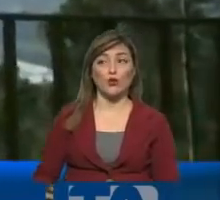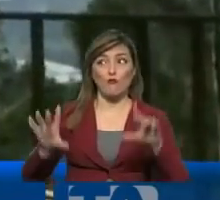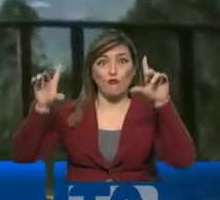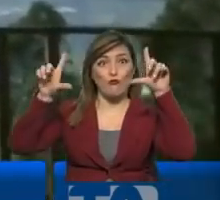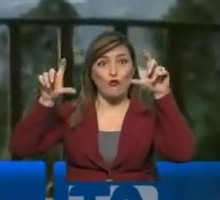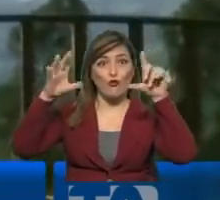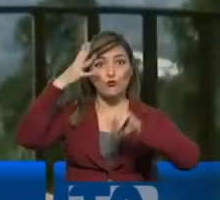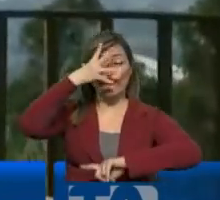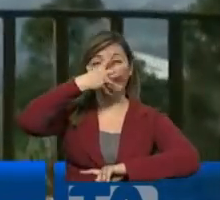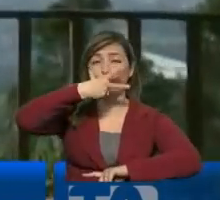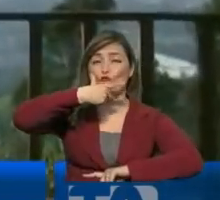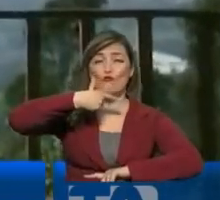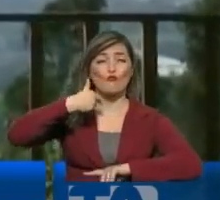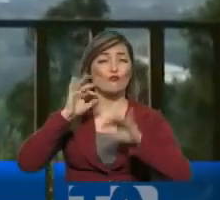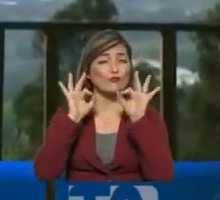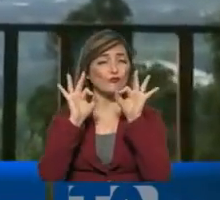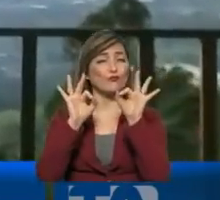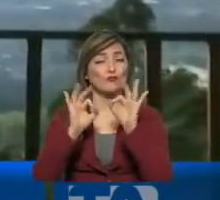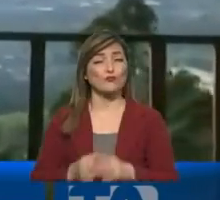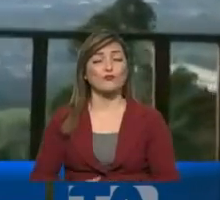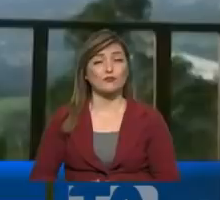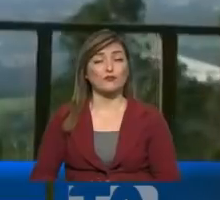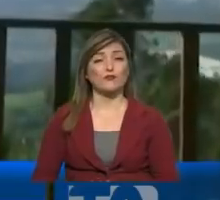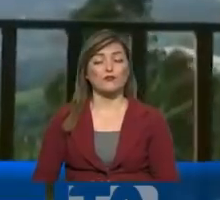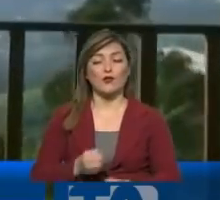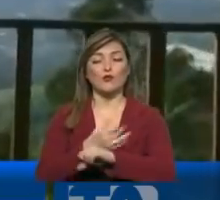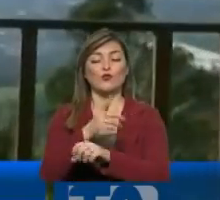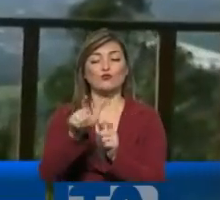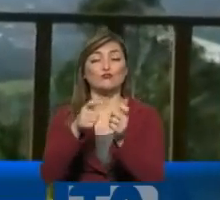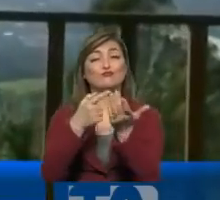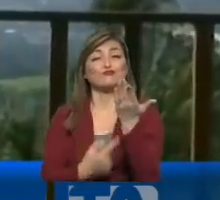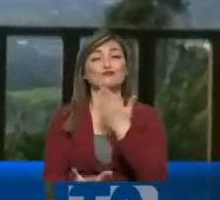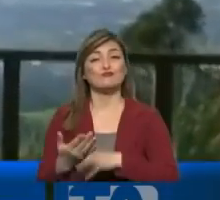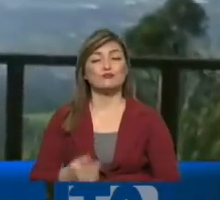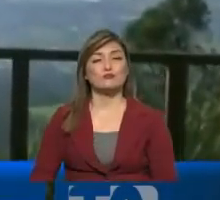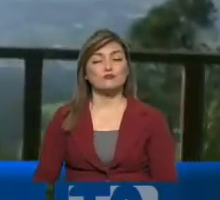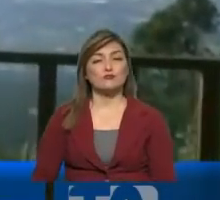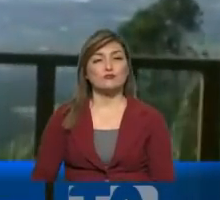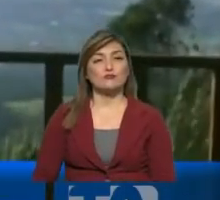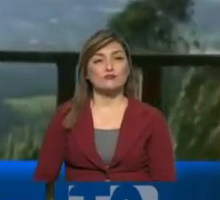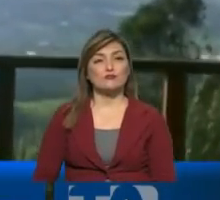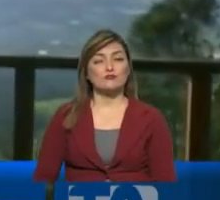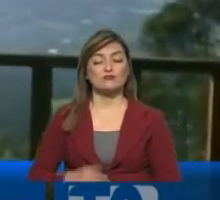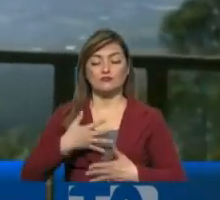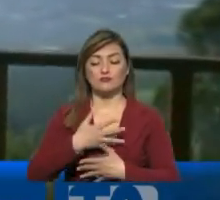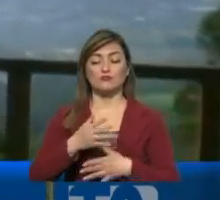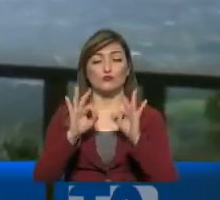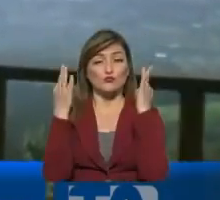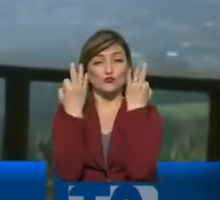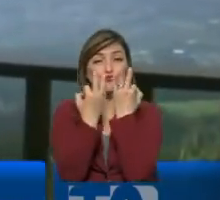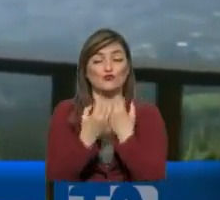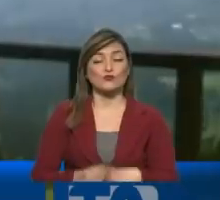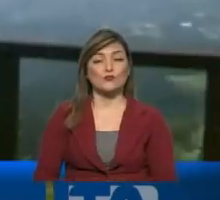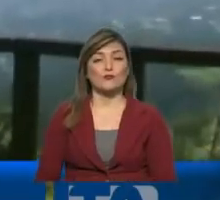fotos hermosas, selfies entre todos. ¿Qué se recomienda a la ciudadanía para venir? Venir y disfrutar en familia.